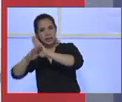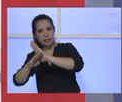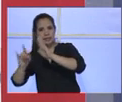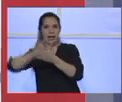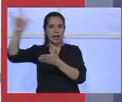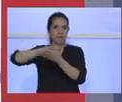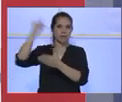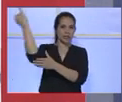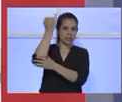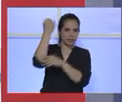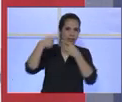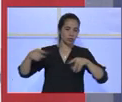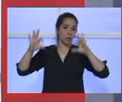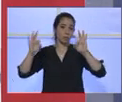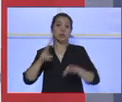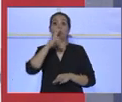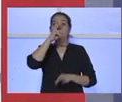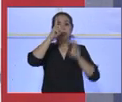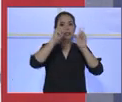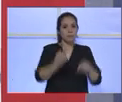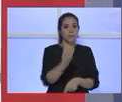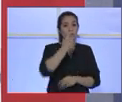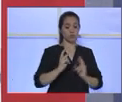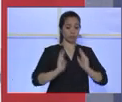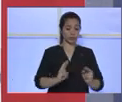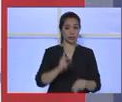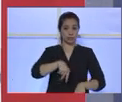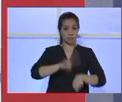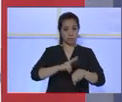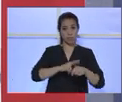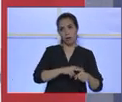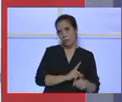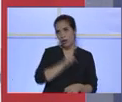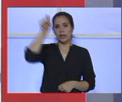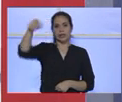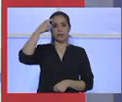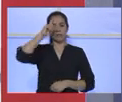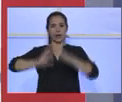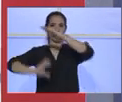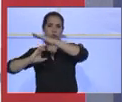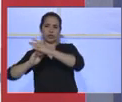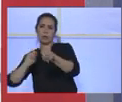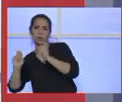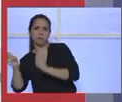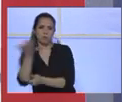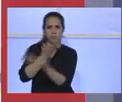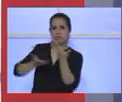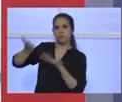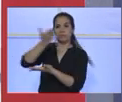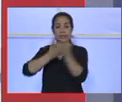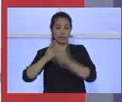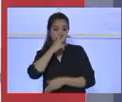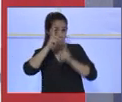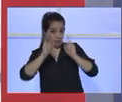un logro de lobby, de trabajo. Hemos ratificado nuestro compromiso con la OASI. He sido recibido por la máxima autoridad